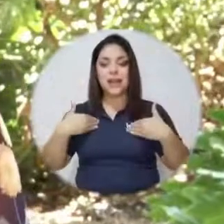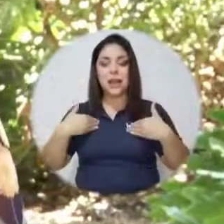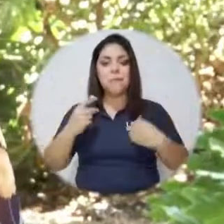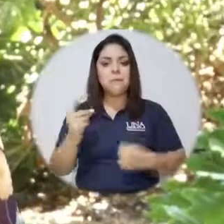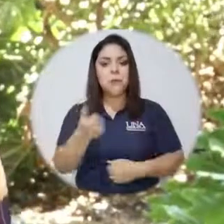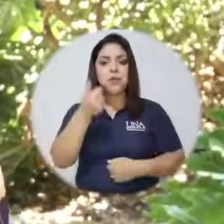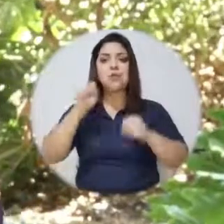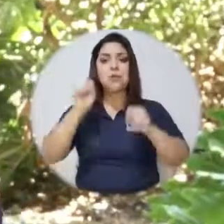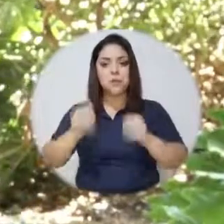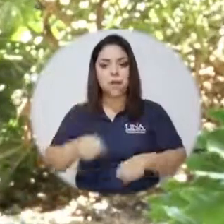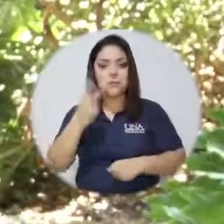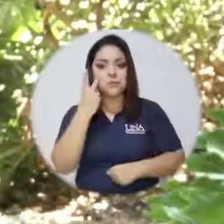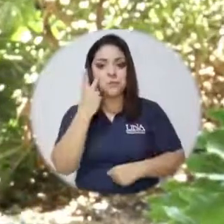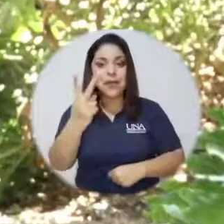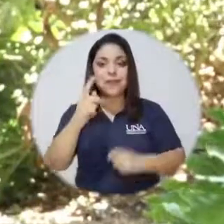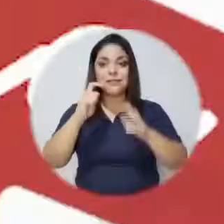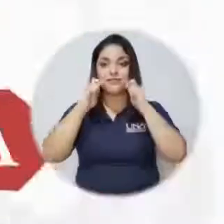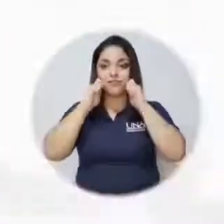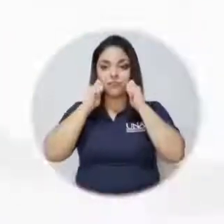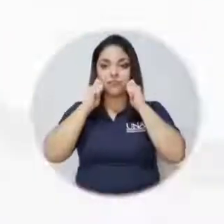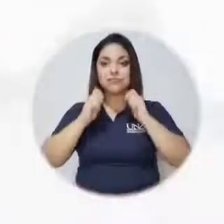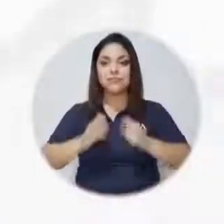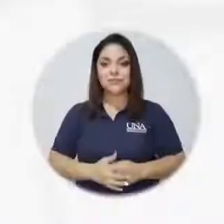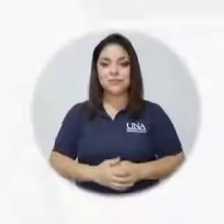que pronto nos podamos ver en persona.